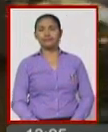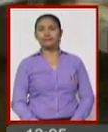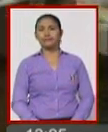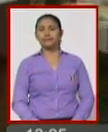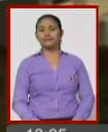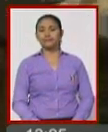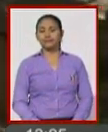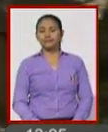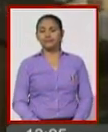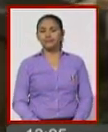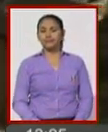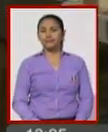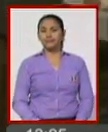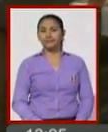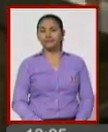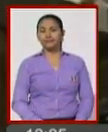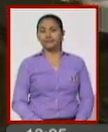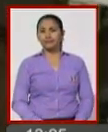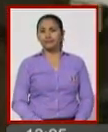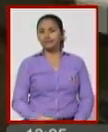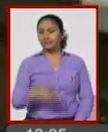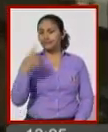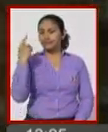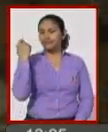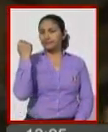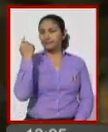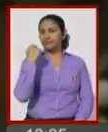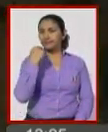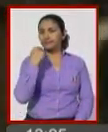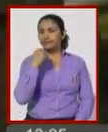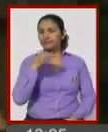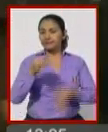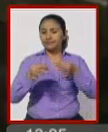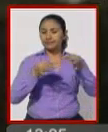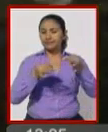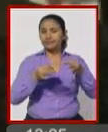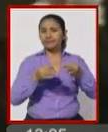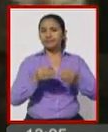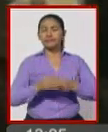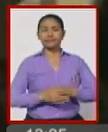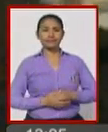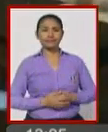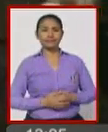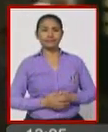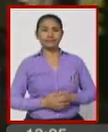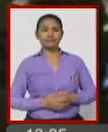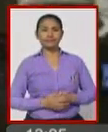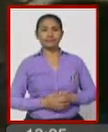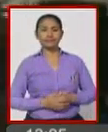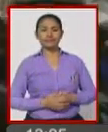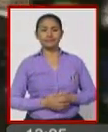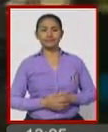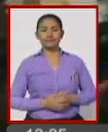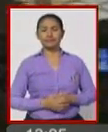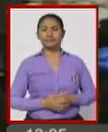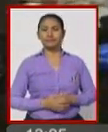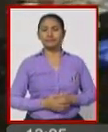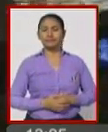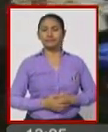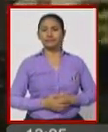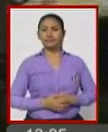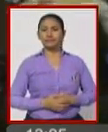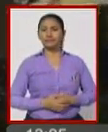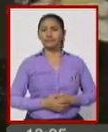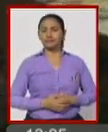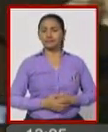¿Usted ha comprendido las medidas que se han impuesto? Sí, señor juez, he comprendido. Se advierte a su persona si,